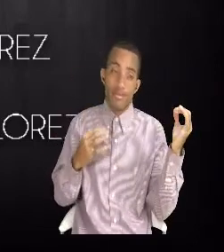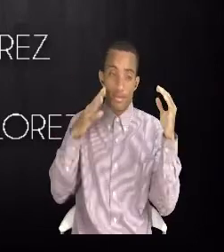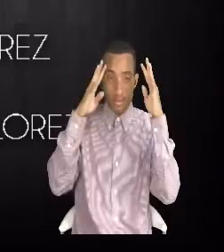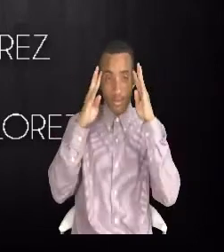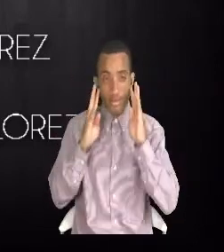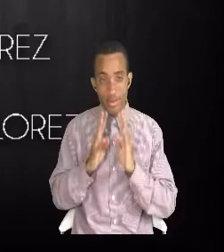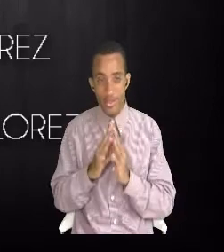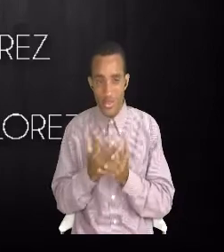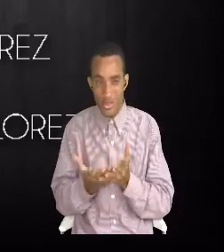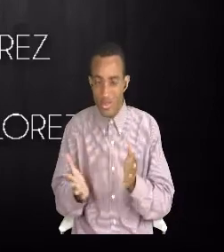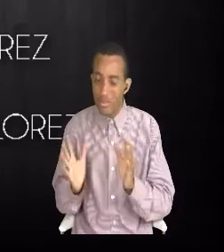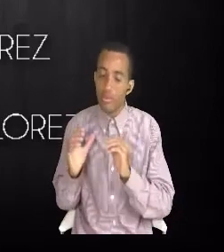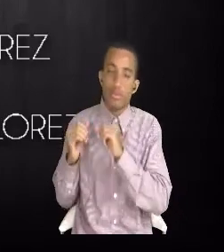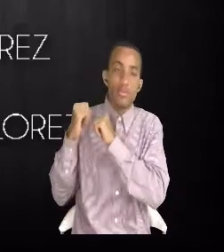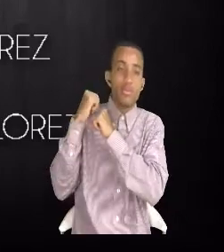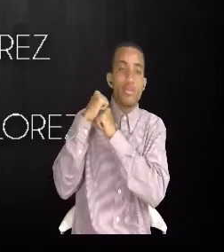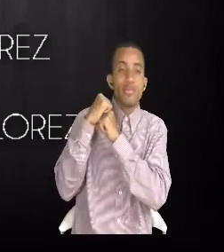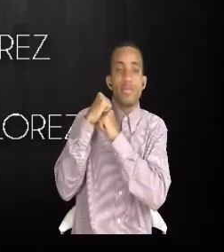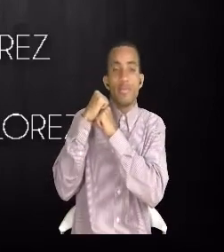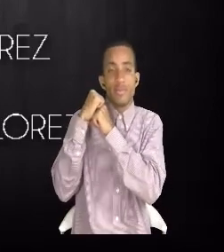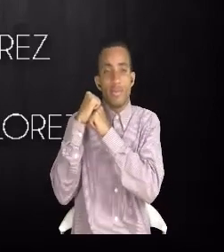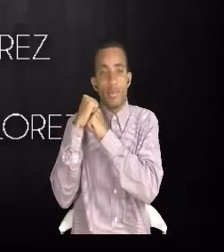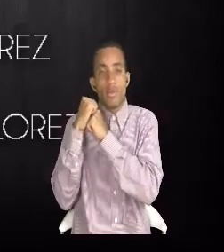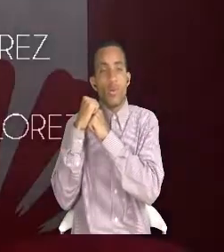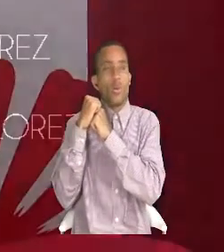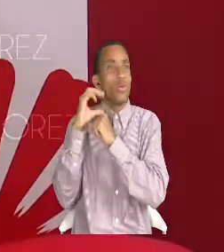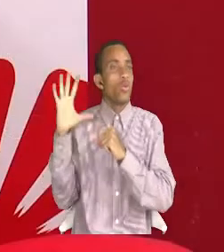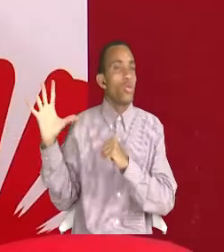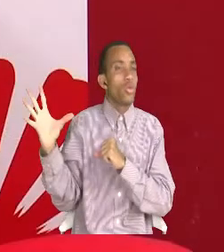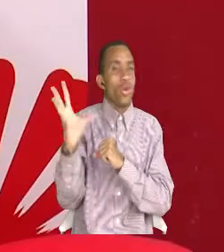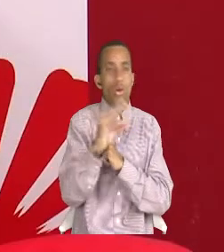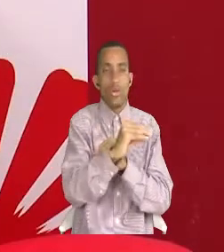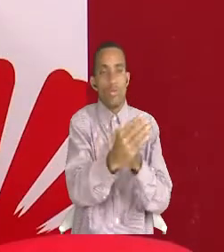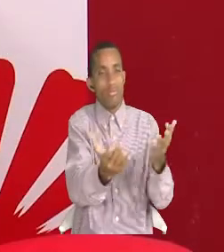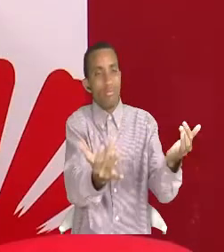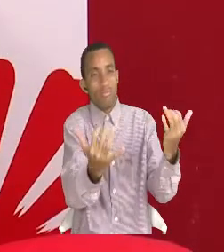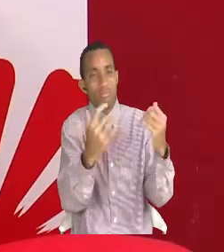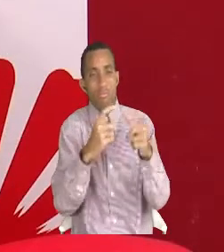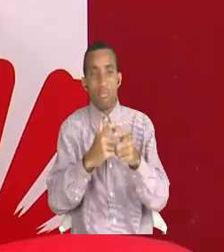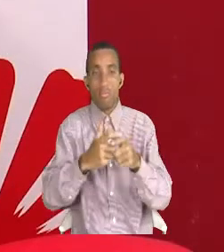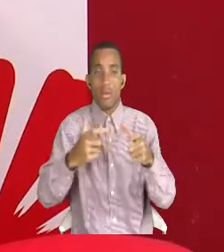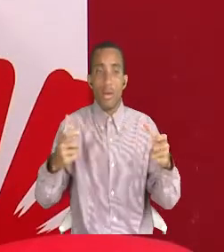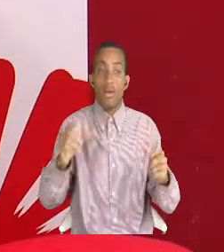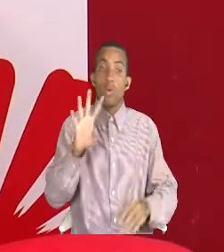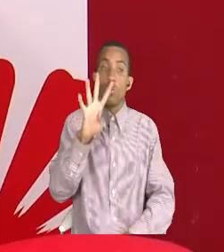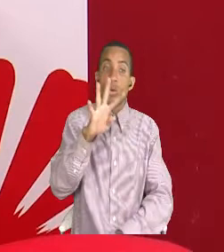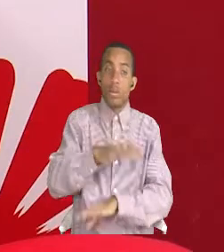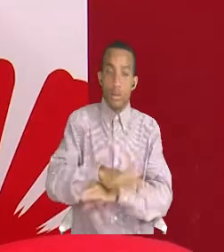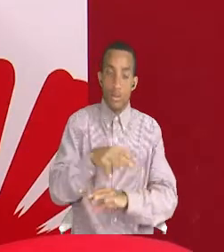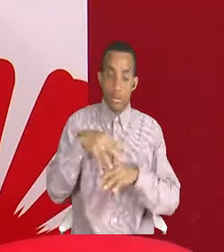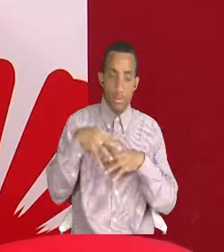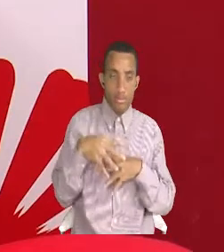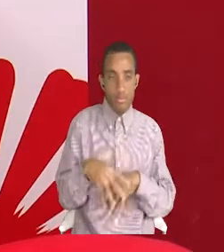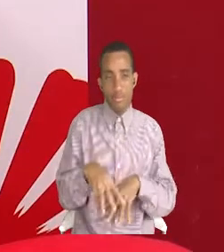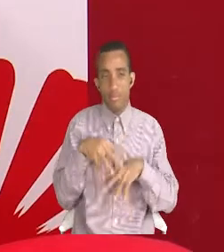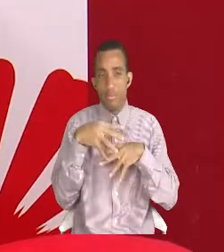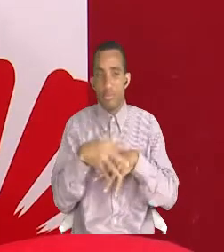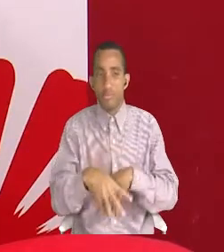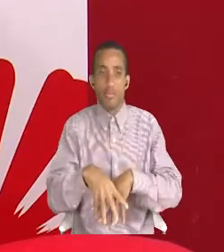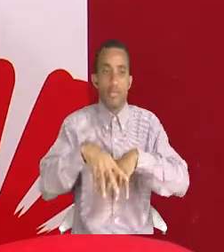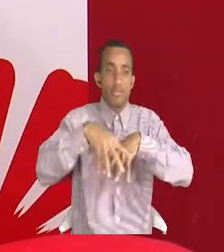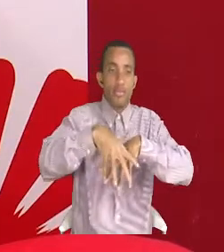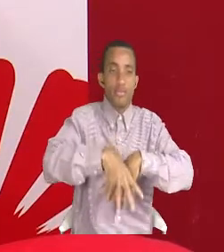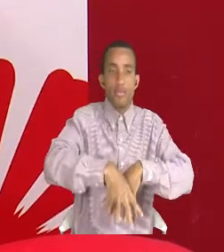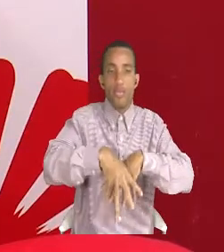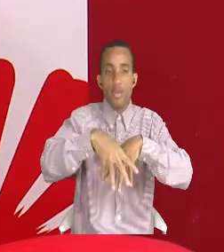respondió al llamado de la administración municipal, y recuerde que a las 4 de la tarde será el desfile cívico en